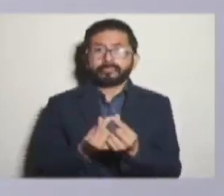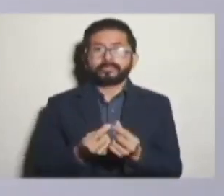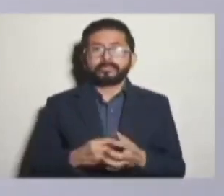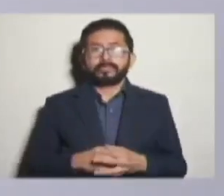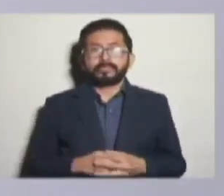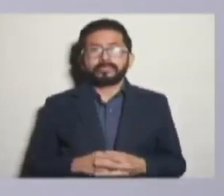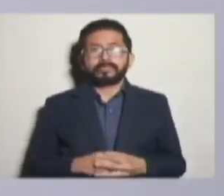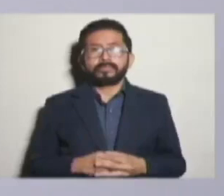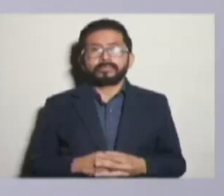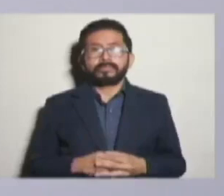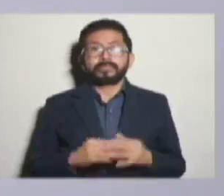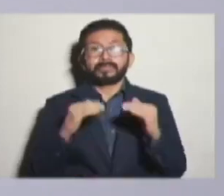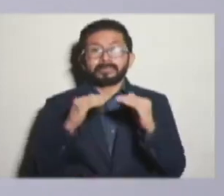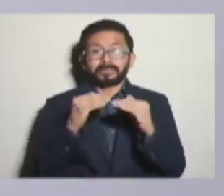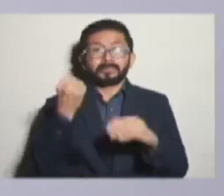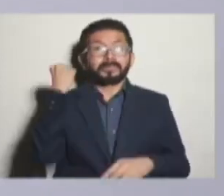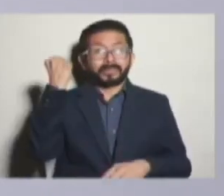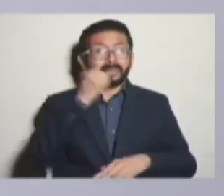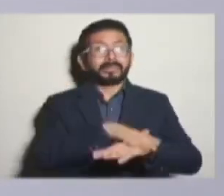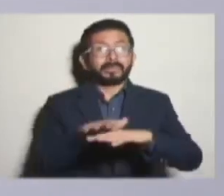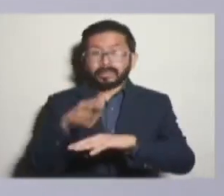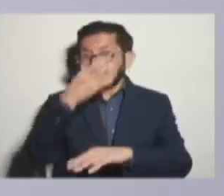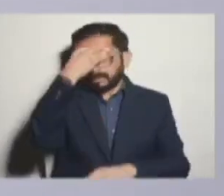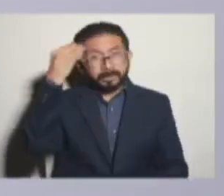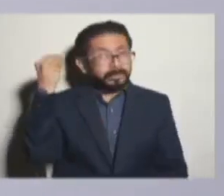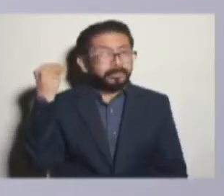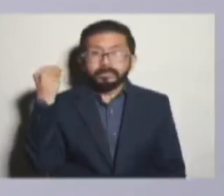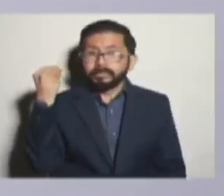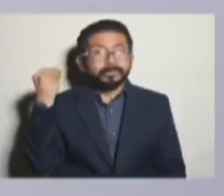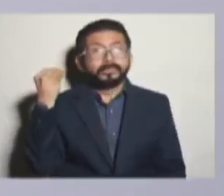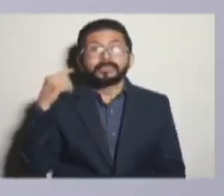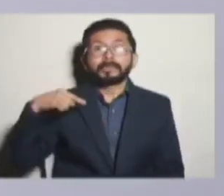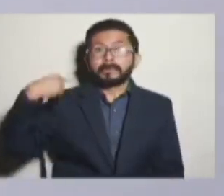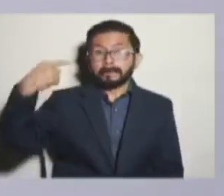recordar es muy importante que a partir de mañana van a iniciar